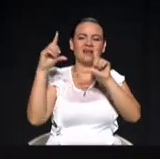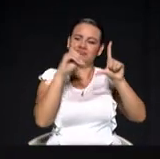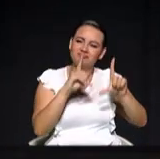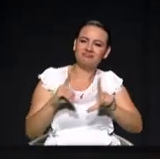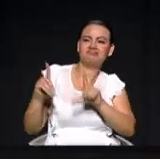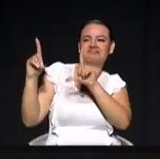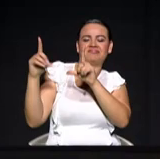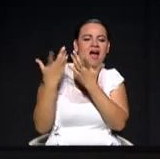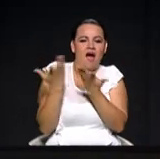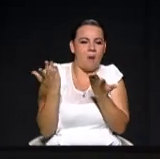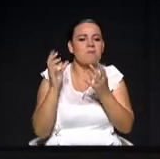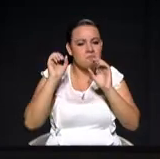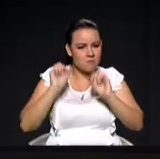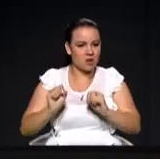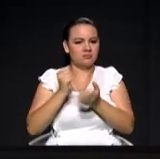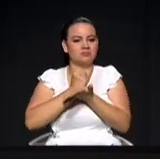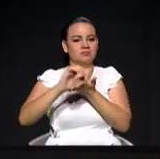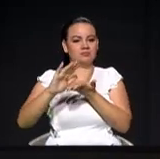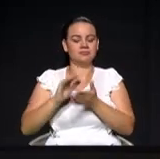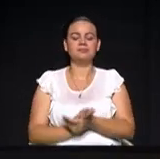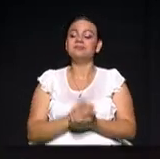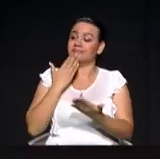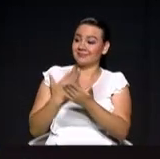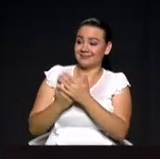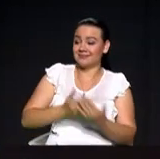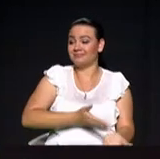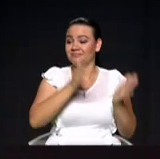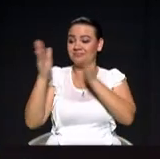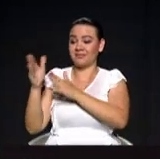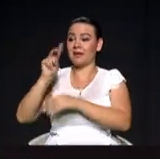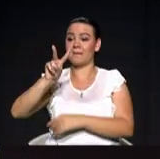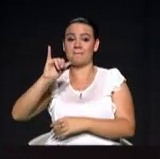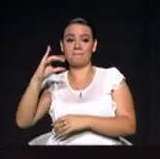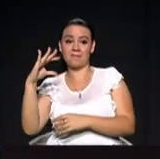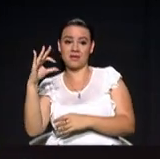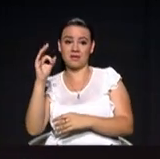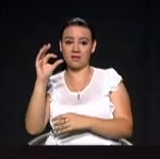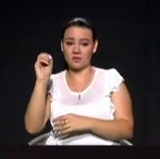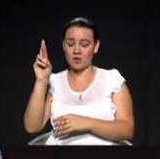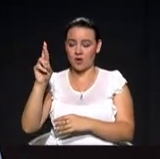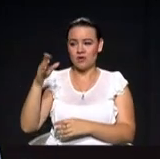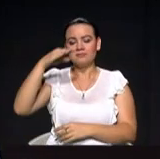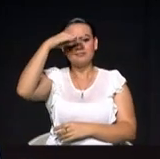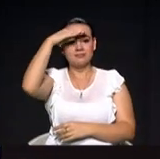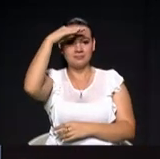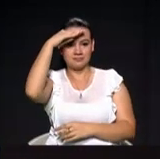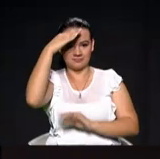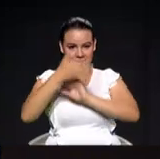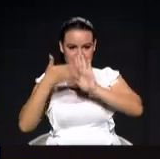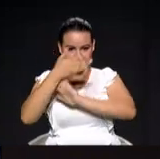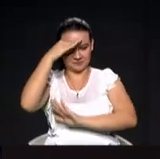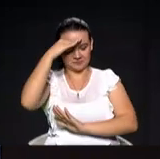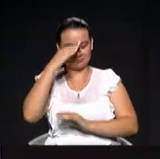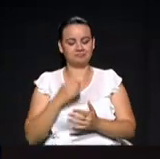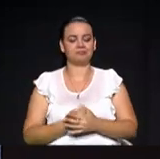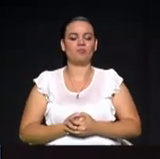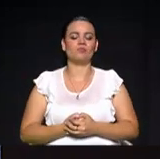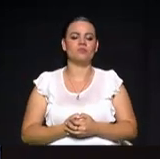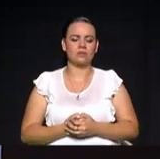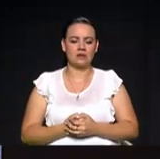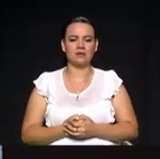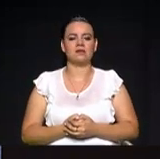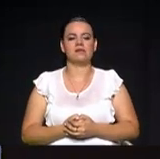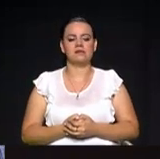muchísimas gracias candidato víctor correa bueno se necesita sin duda una agenda social robusta para arrebatarle los